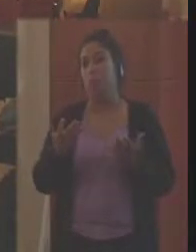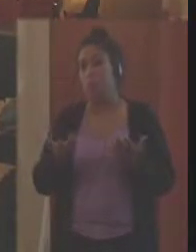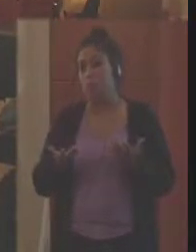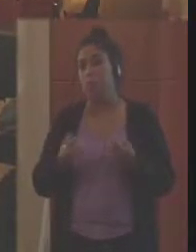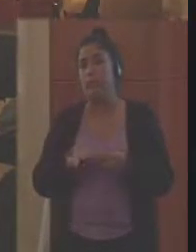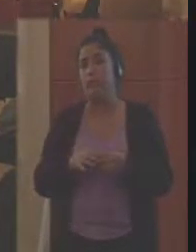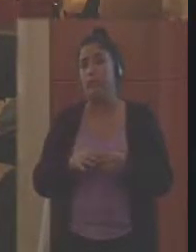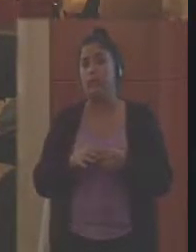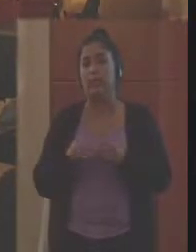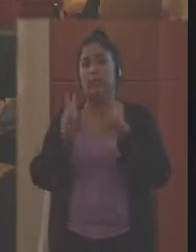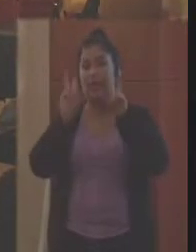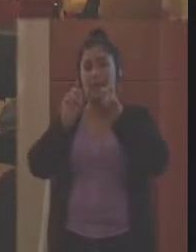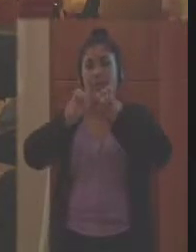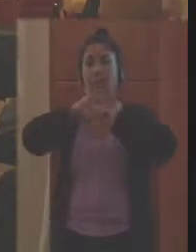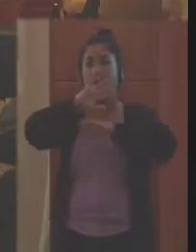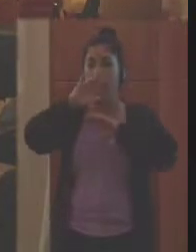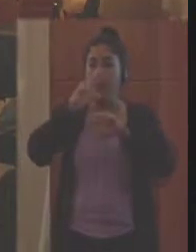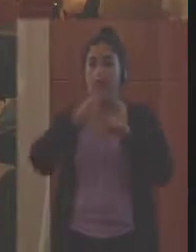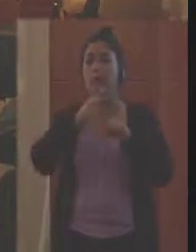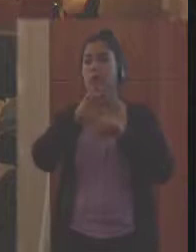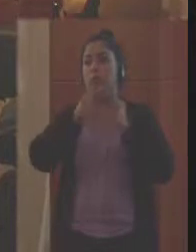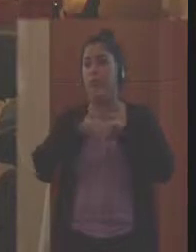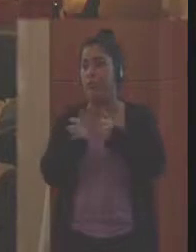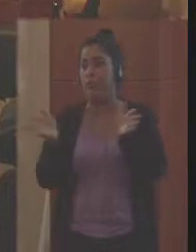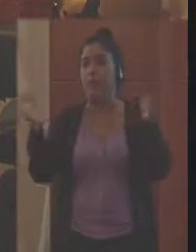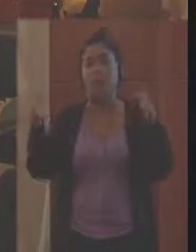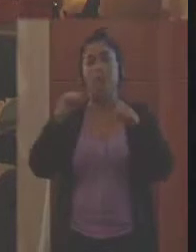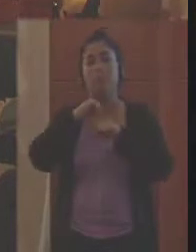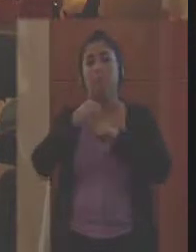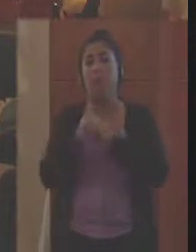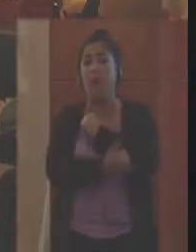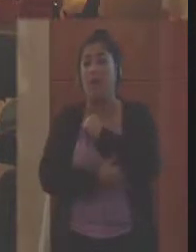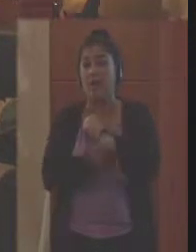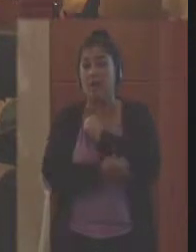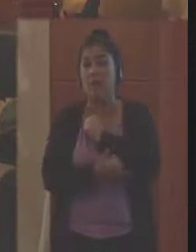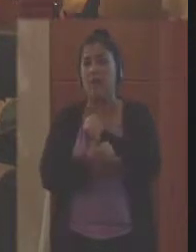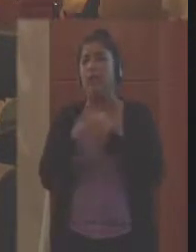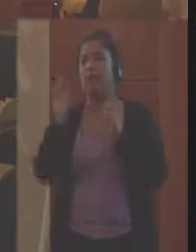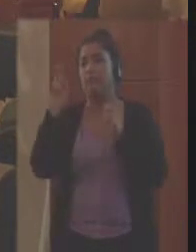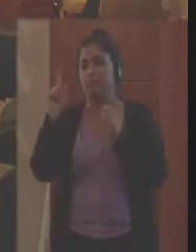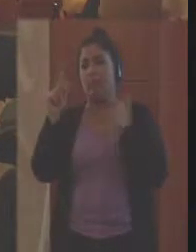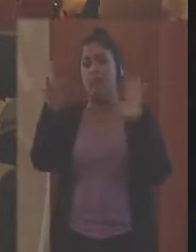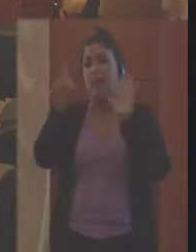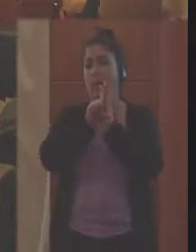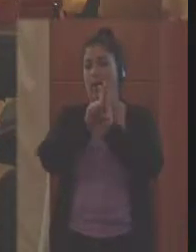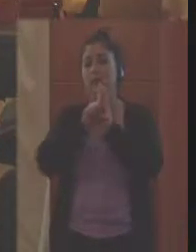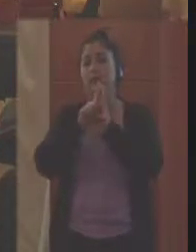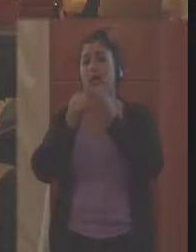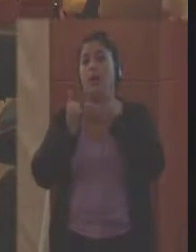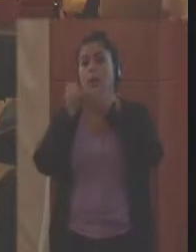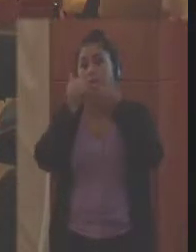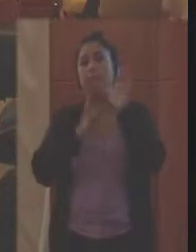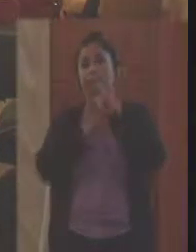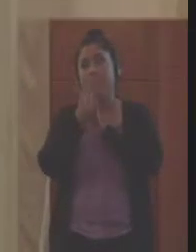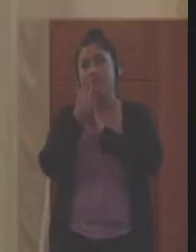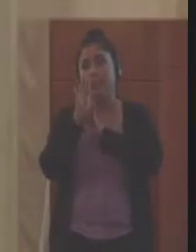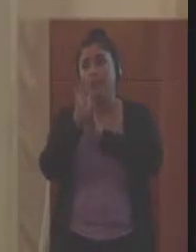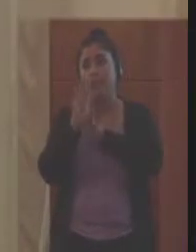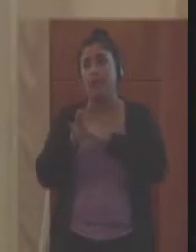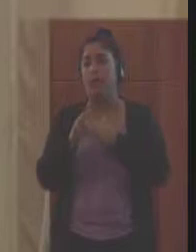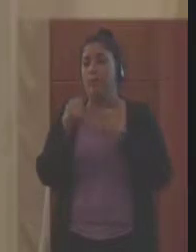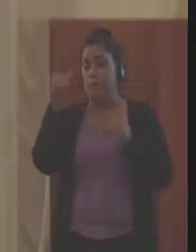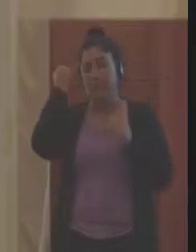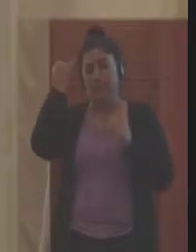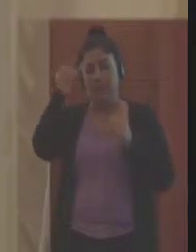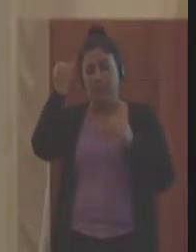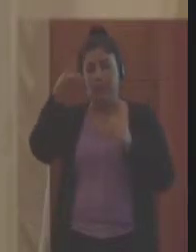contexto general del país para poderlo convertirles en normas, en leyes. No soy abogado, pero entendiendo el